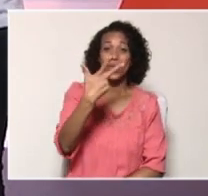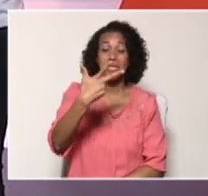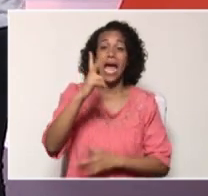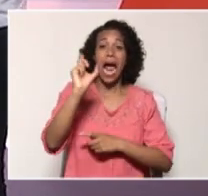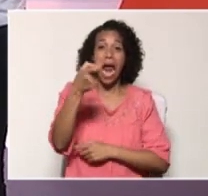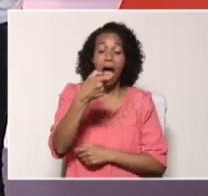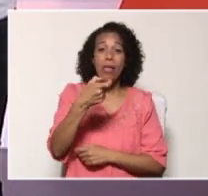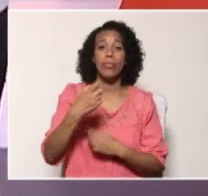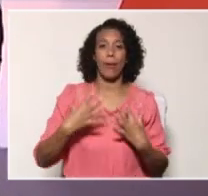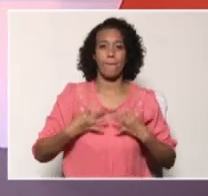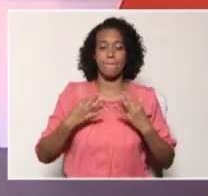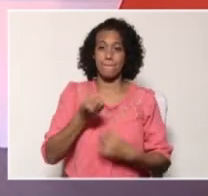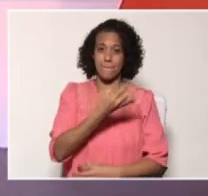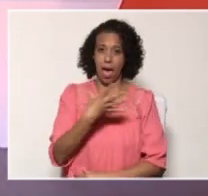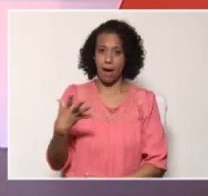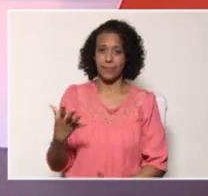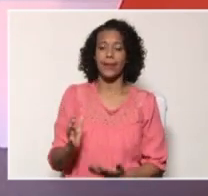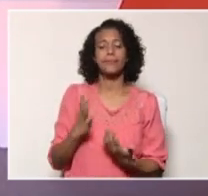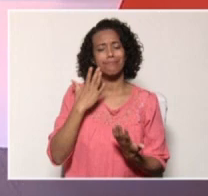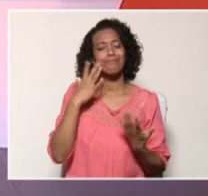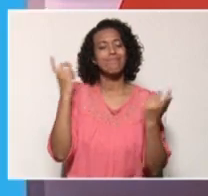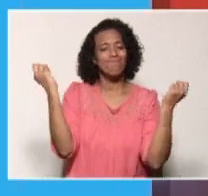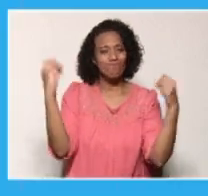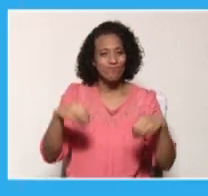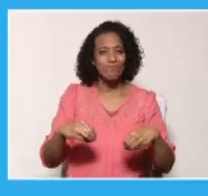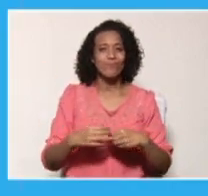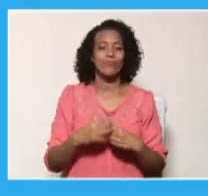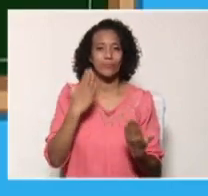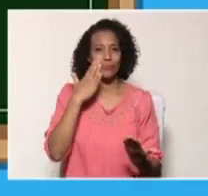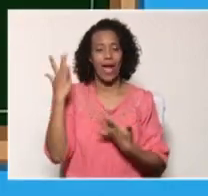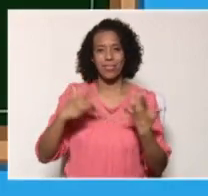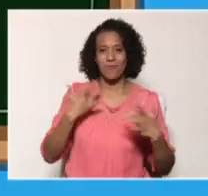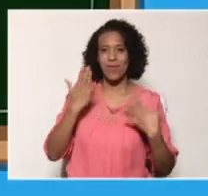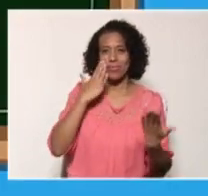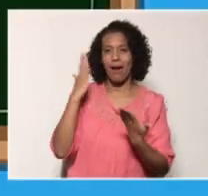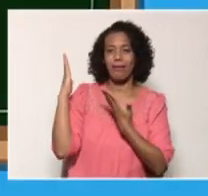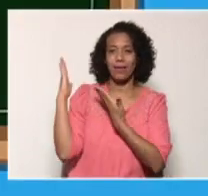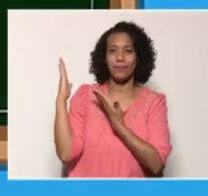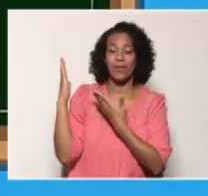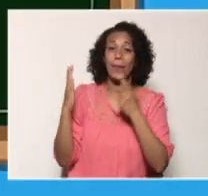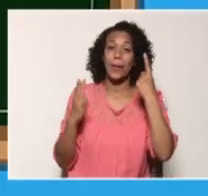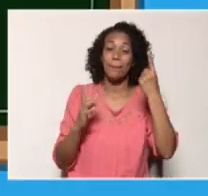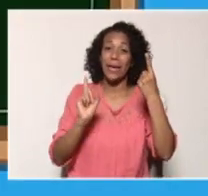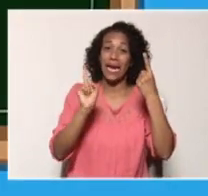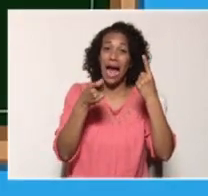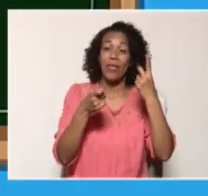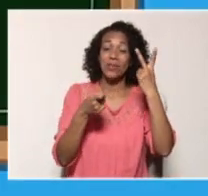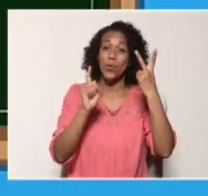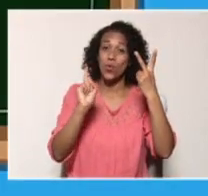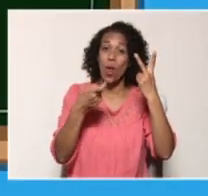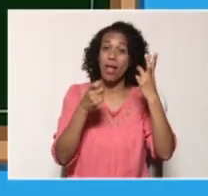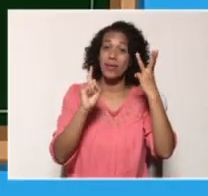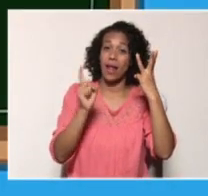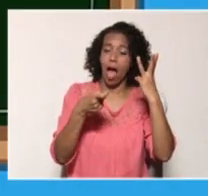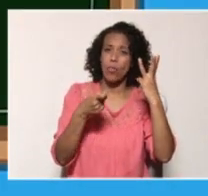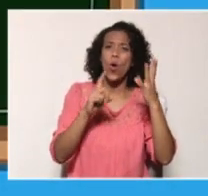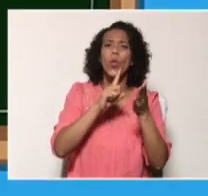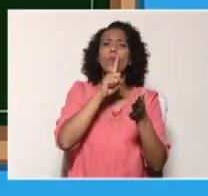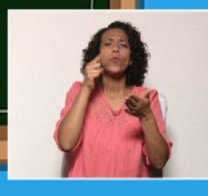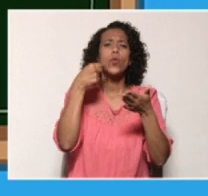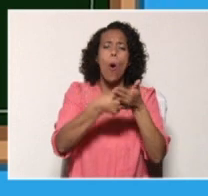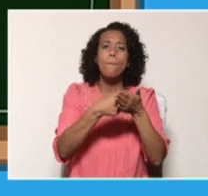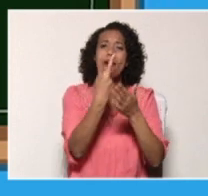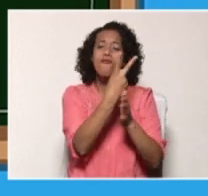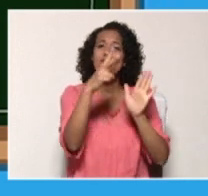y tercer grado. Por supuesto que sí. Vamos con las actividades para primero, segundo y tercer grado. Nombra dos